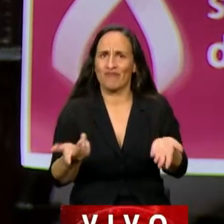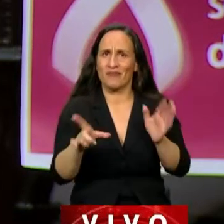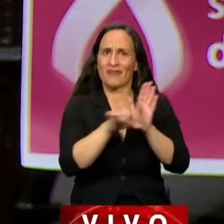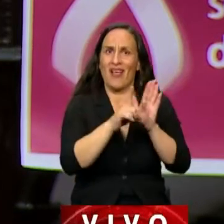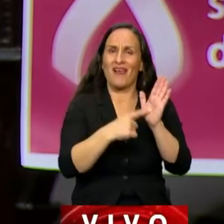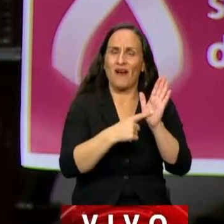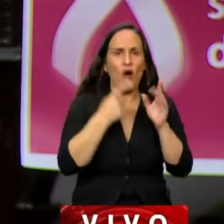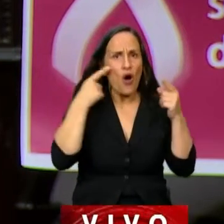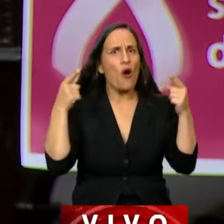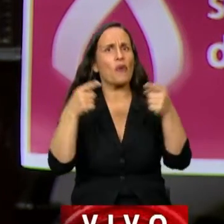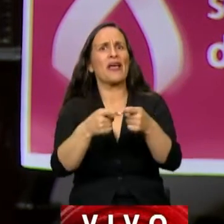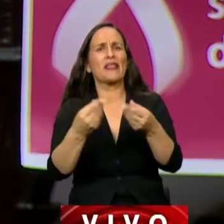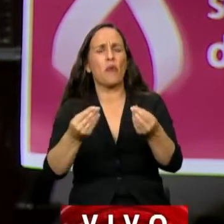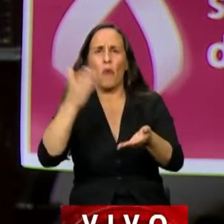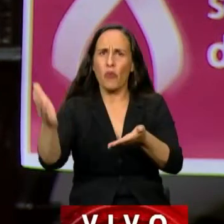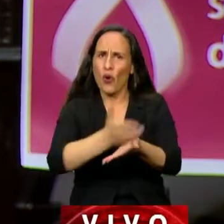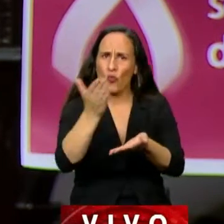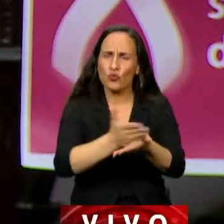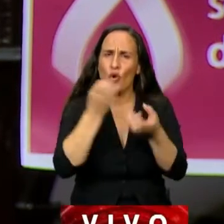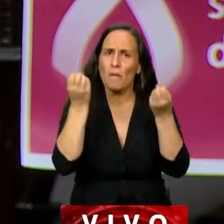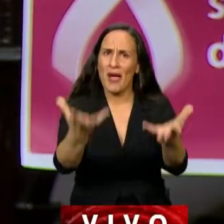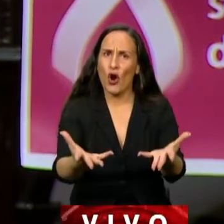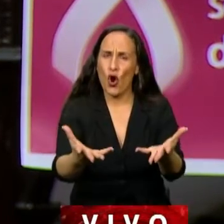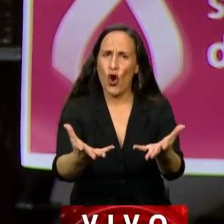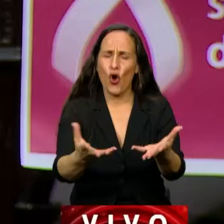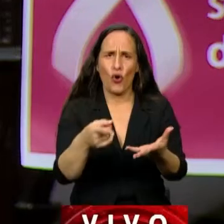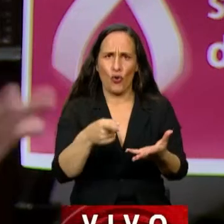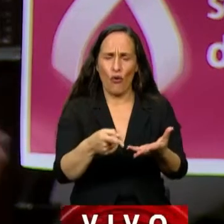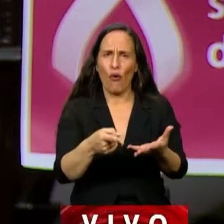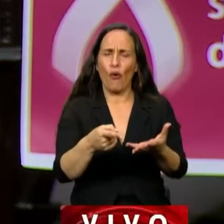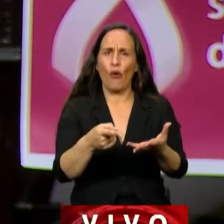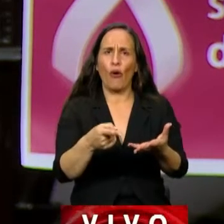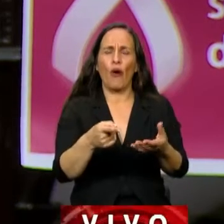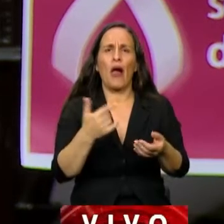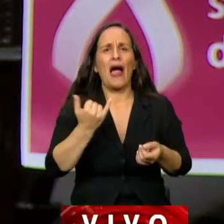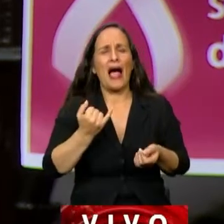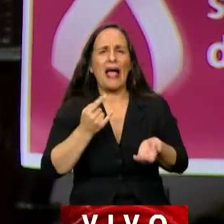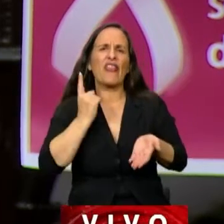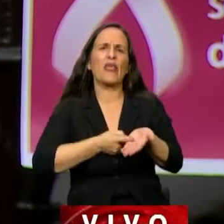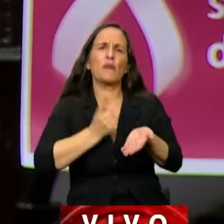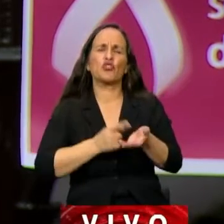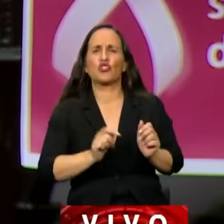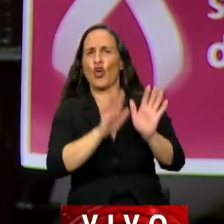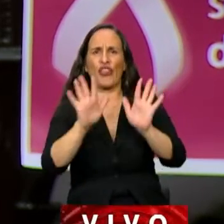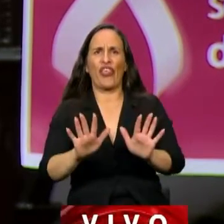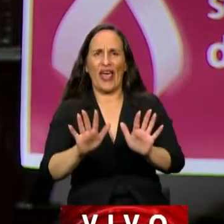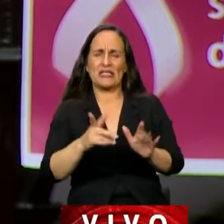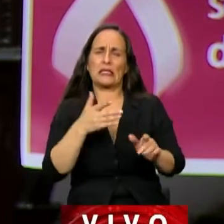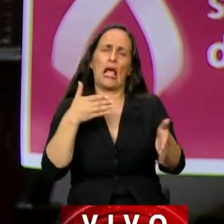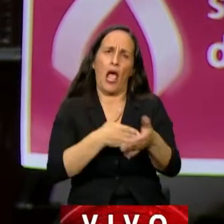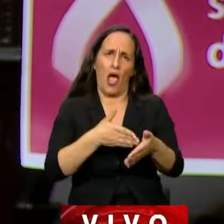al mejoramiento de la productividad se establecen 10 disposiciones que la